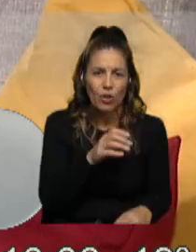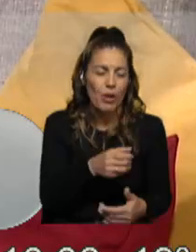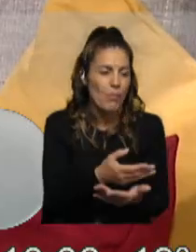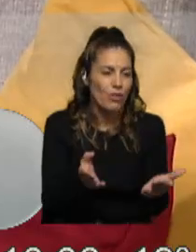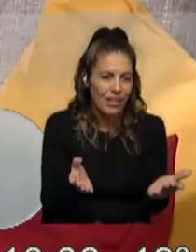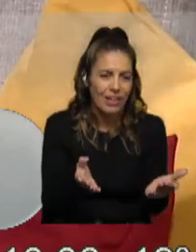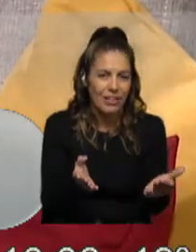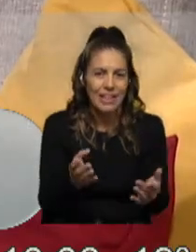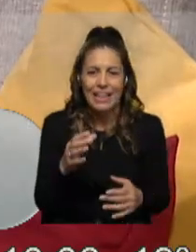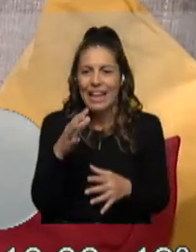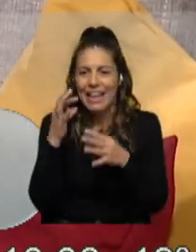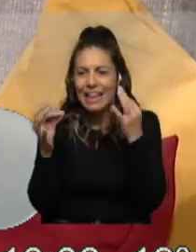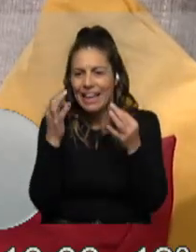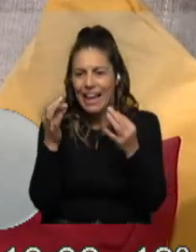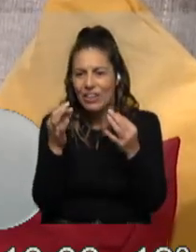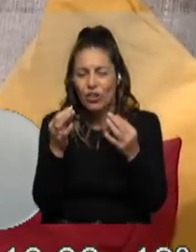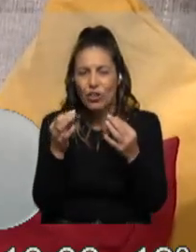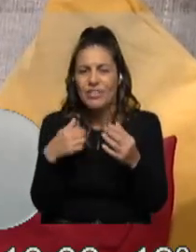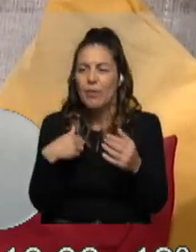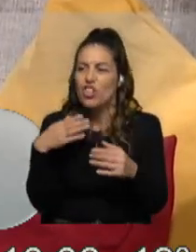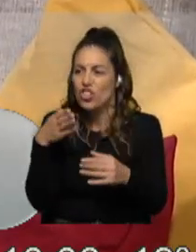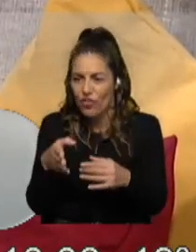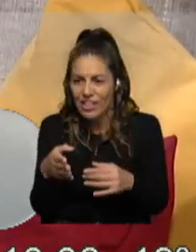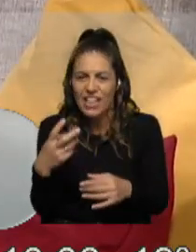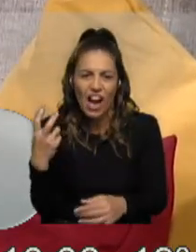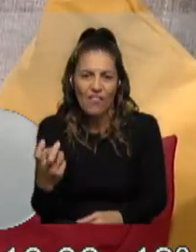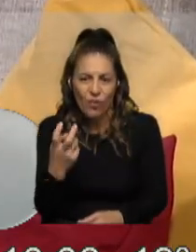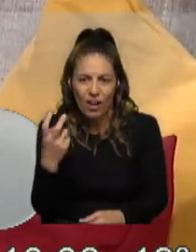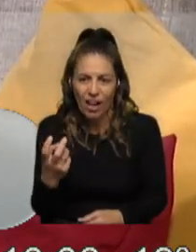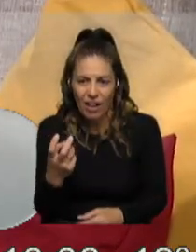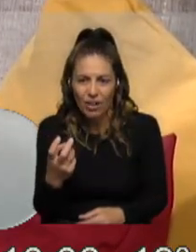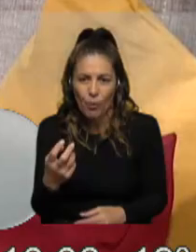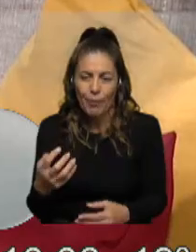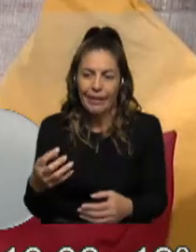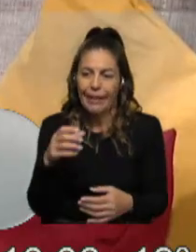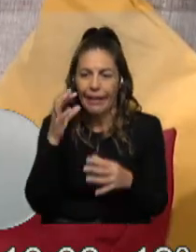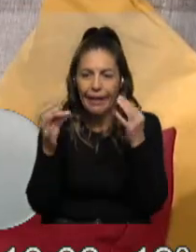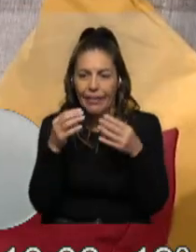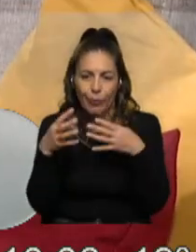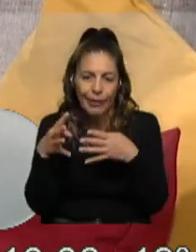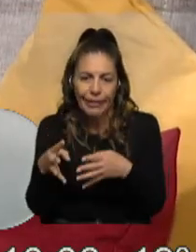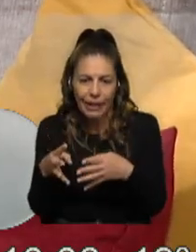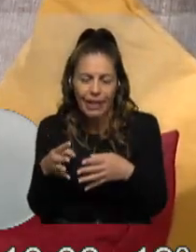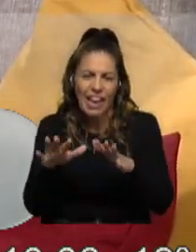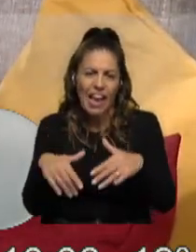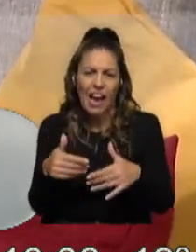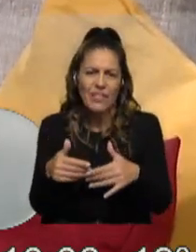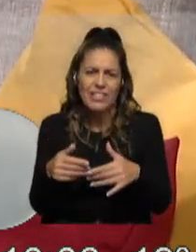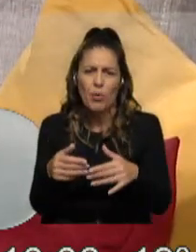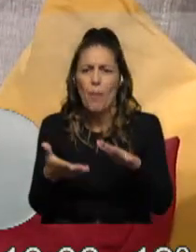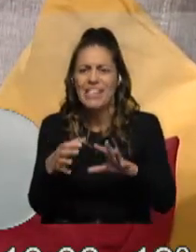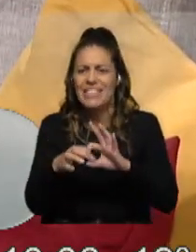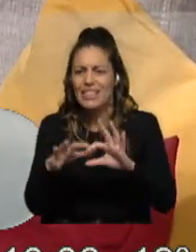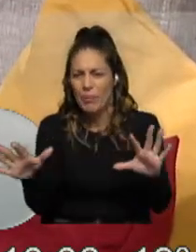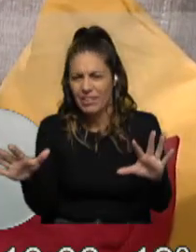agresividad. El gato en general, salvo que yo vaya a buscarlo para que el gato me ataque en algunas oportunidades, muchas veces la independencia que